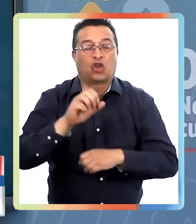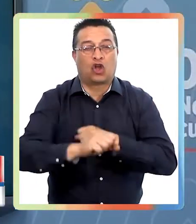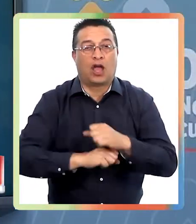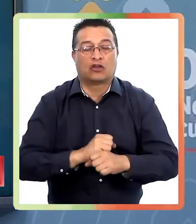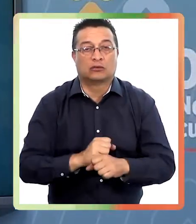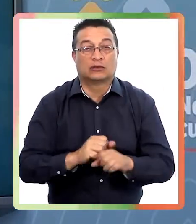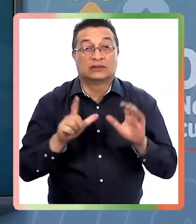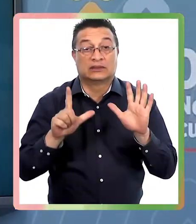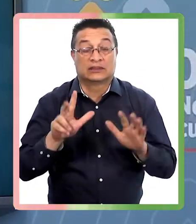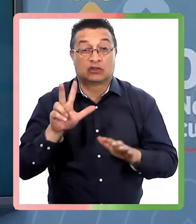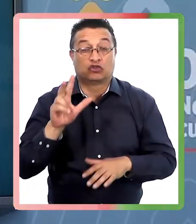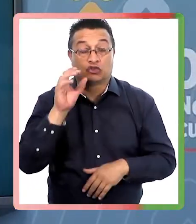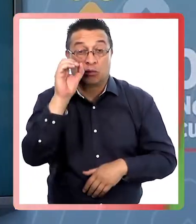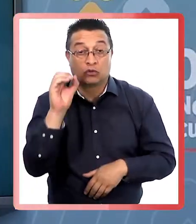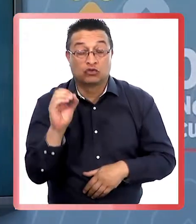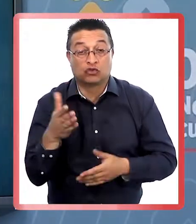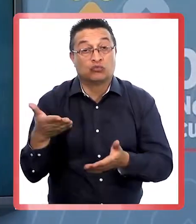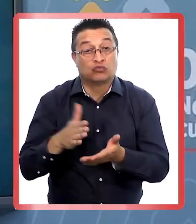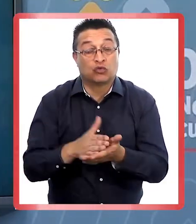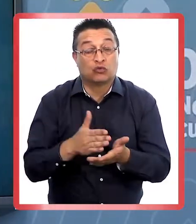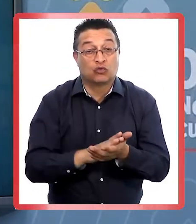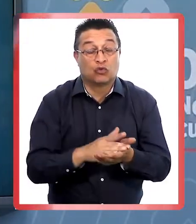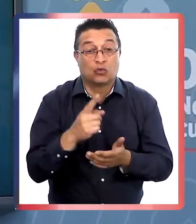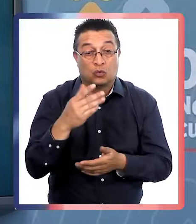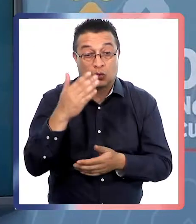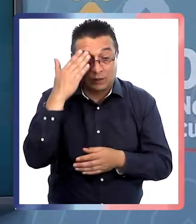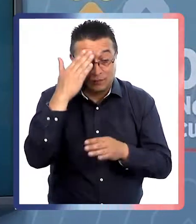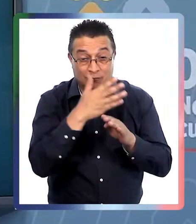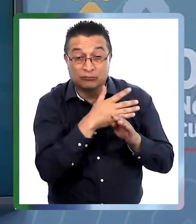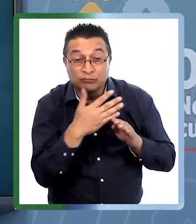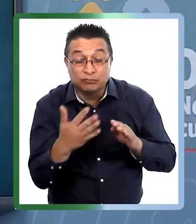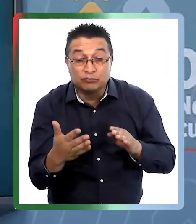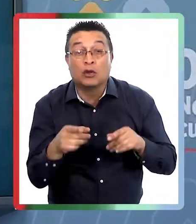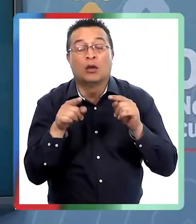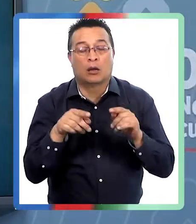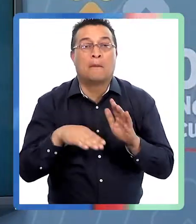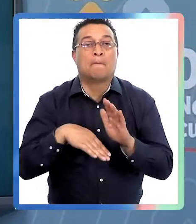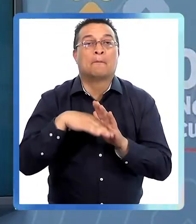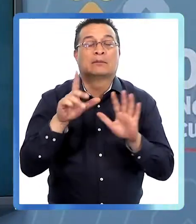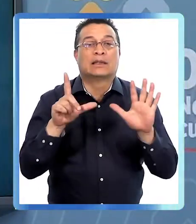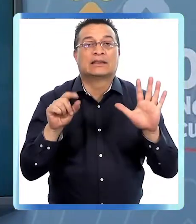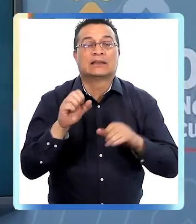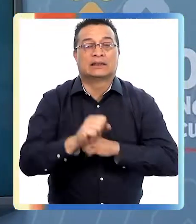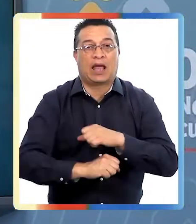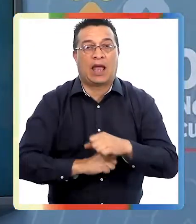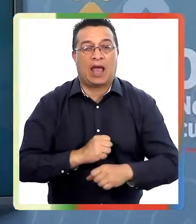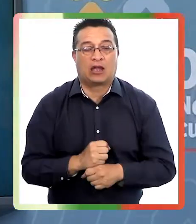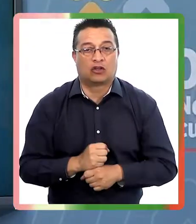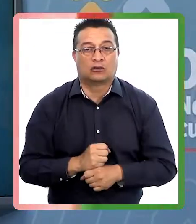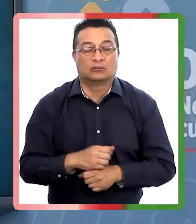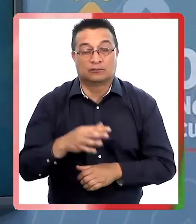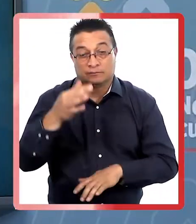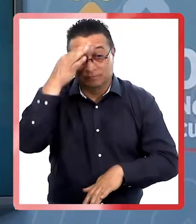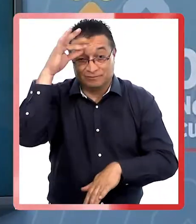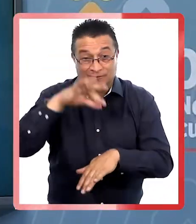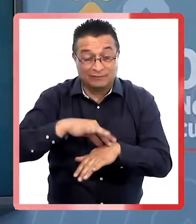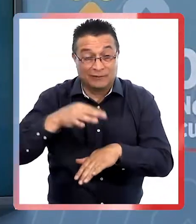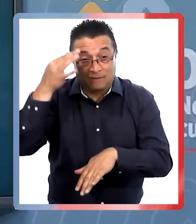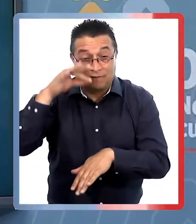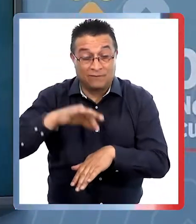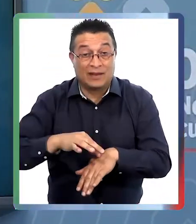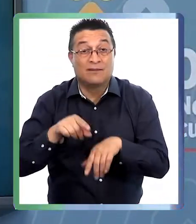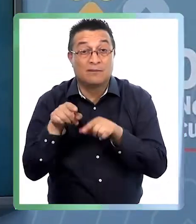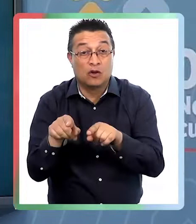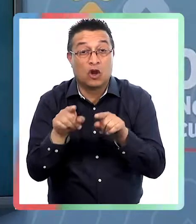El 78% de los fallecidos en el último periodo analizado tiene más de 70 años. Las patologías de base